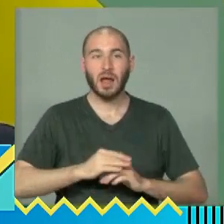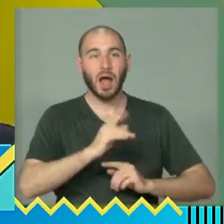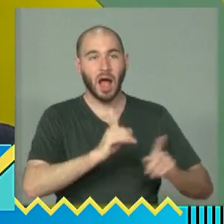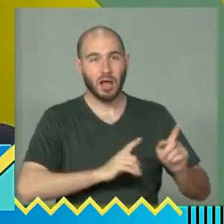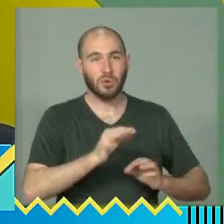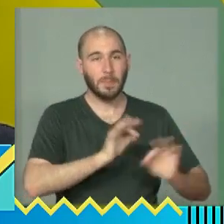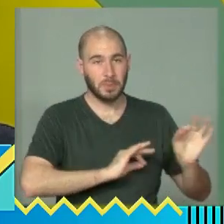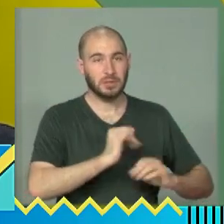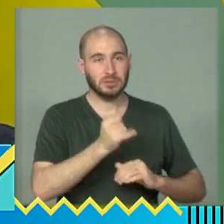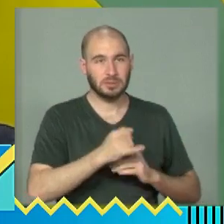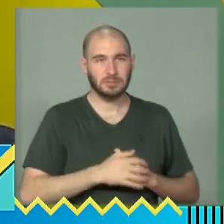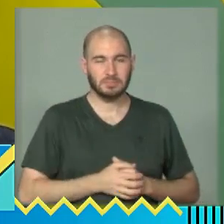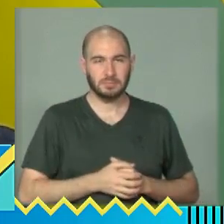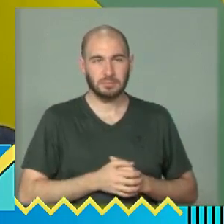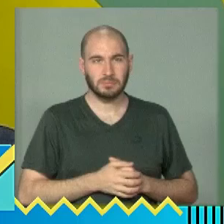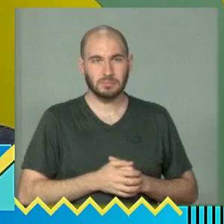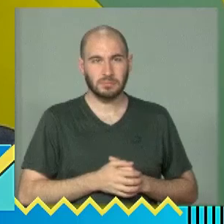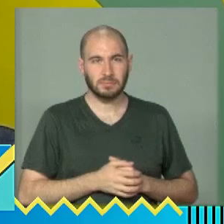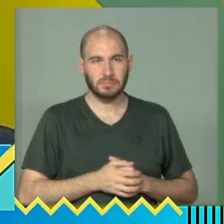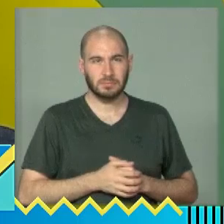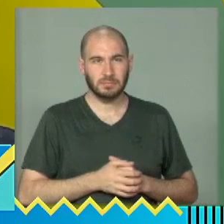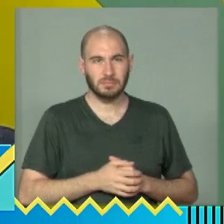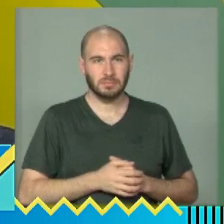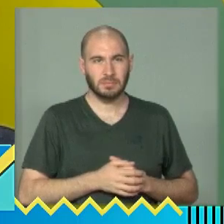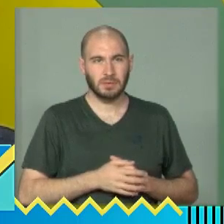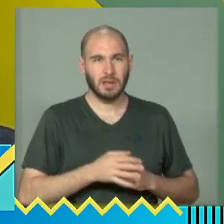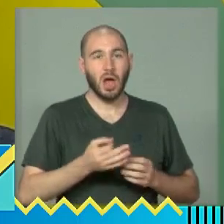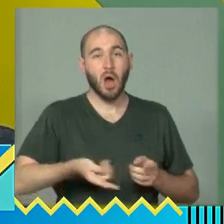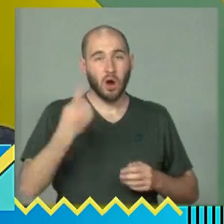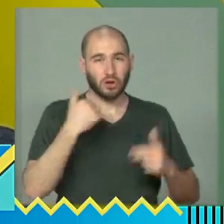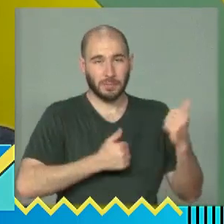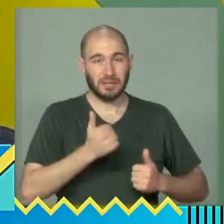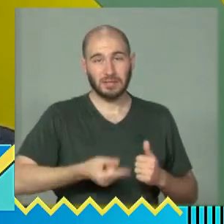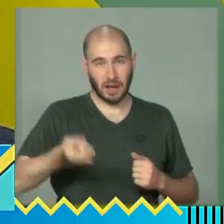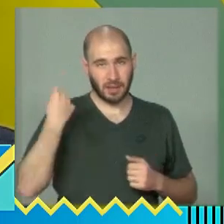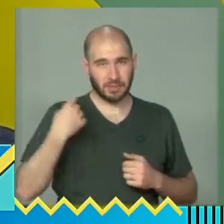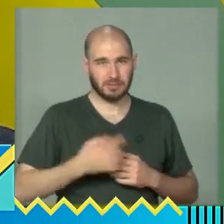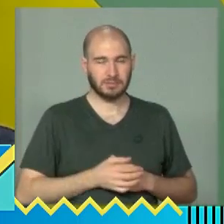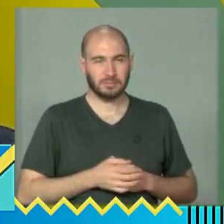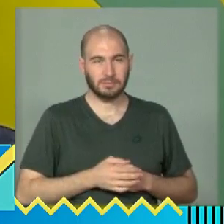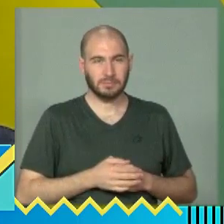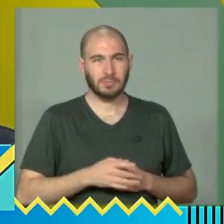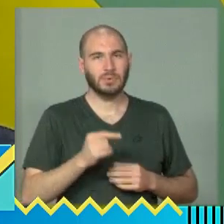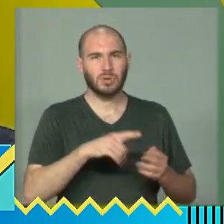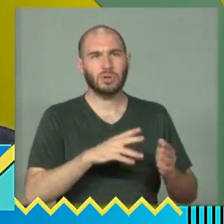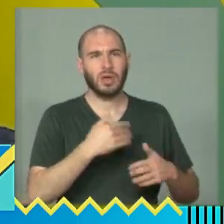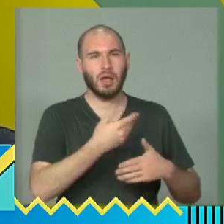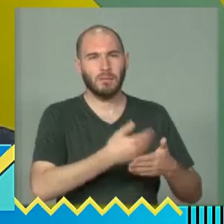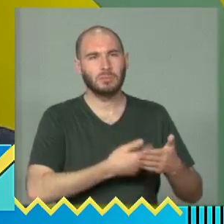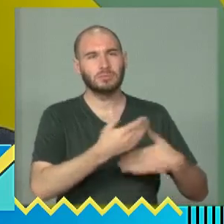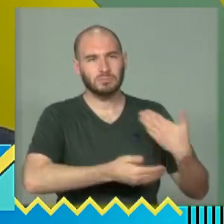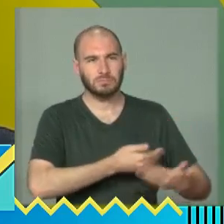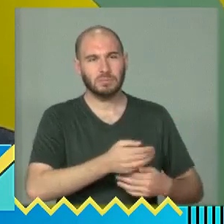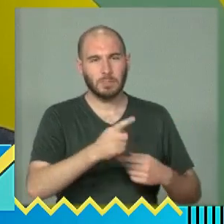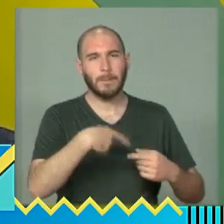de los proyectos que han propuesto? Sí. De hecho, bueno, en otras ediciones del Emprendeu, los premios han sido algunas colaboraciones para poder llevar